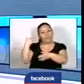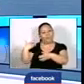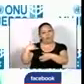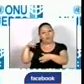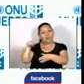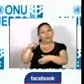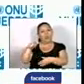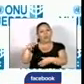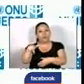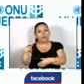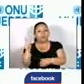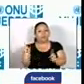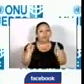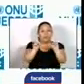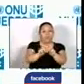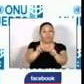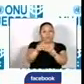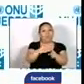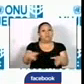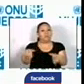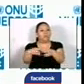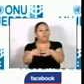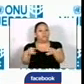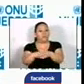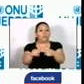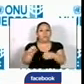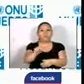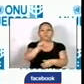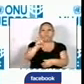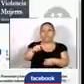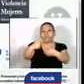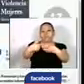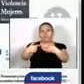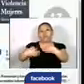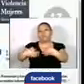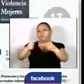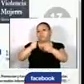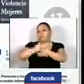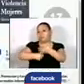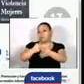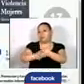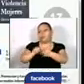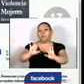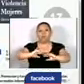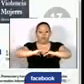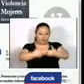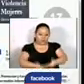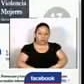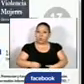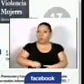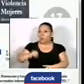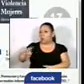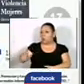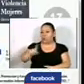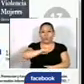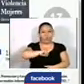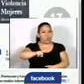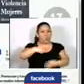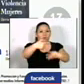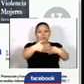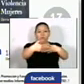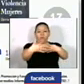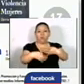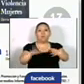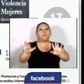Local, acompañada por la Agrupación Ciudadana por la Despenalización del Aborto, presentaron sus argumentos ante la Corte Interamericana de